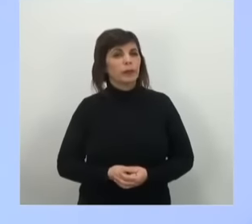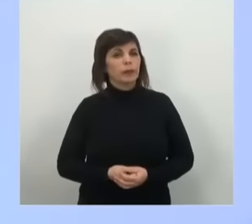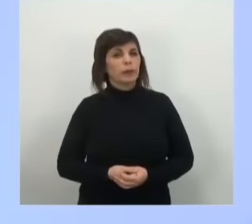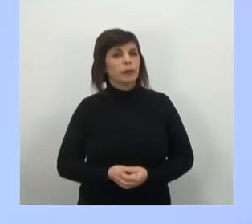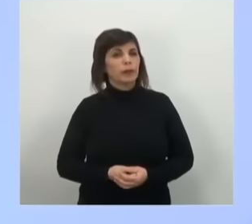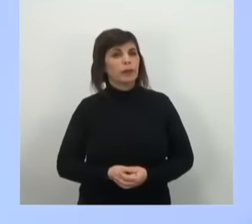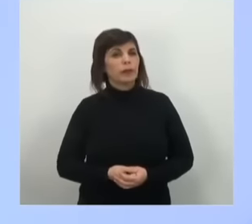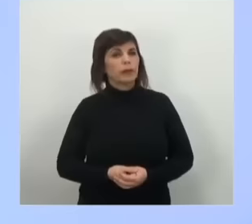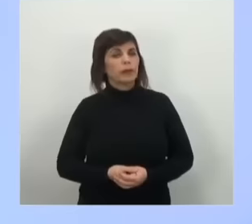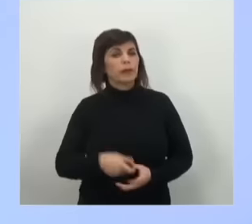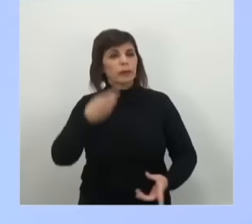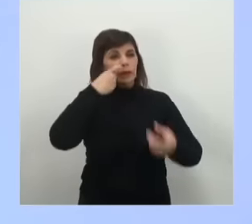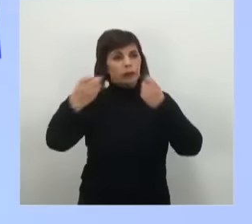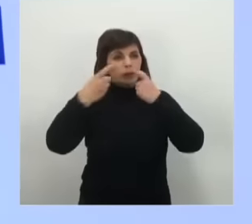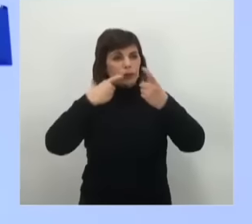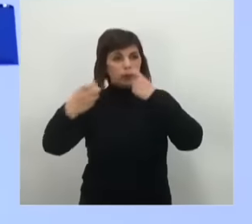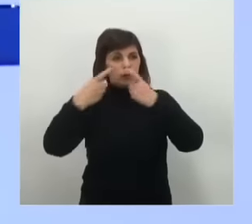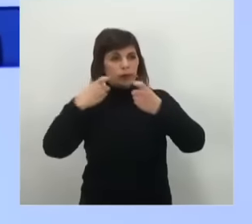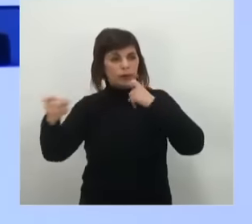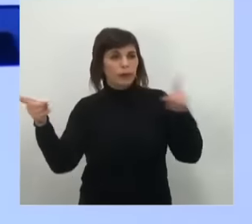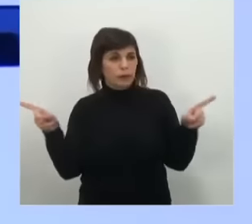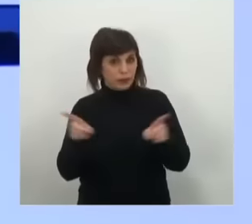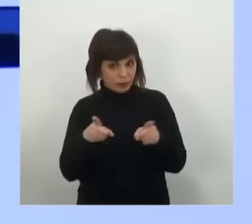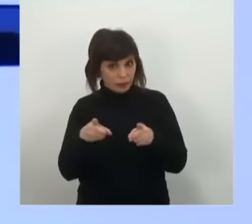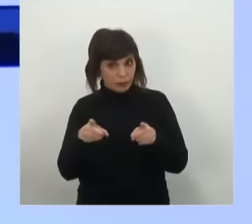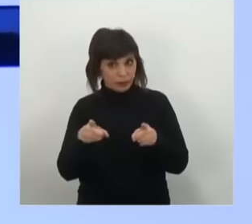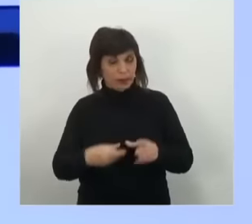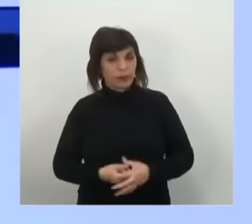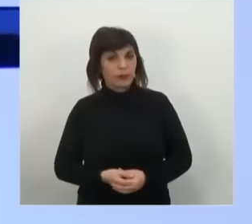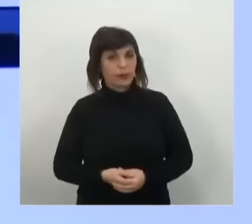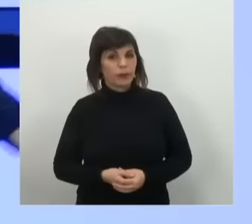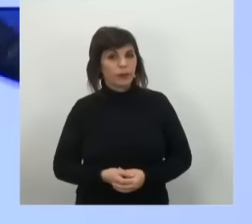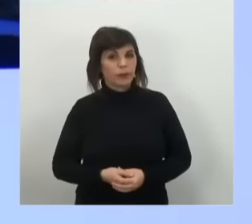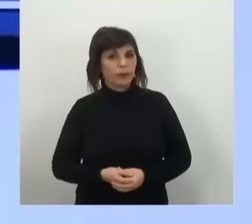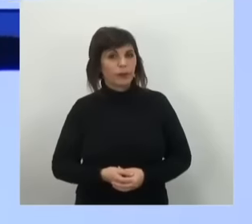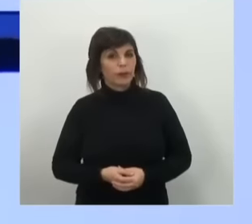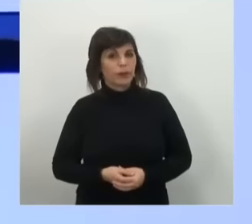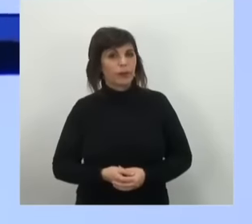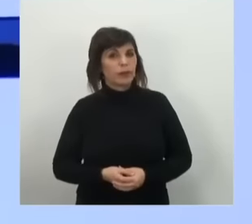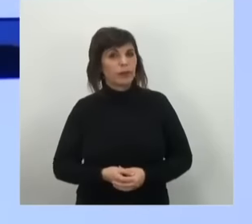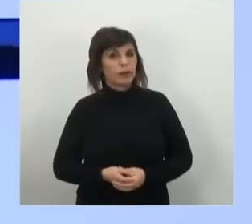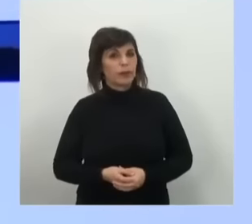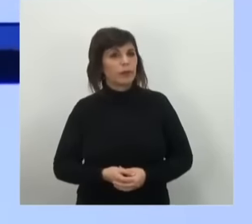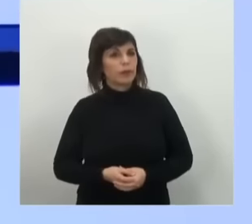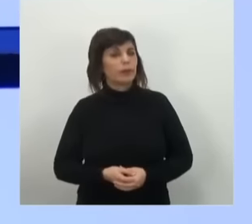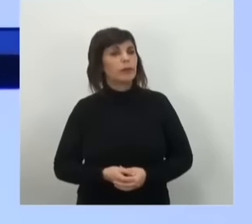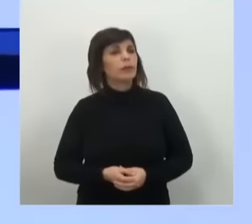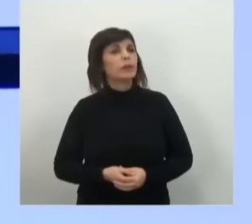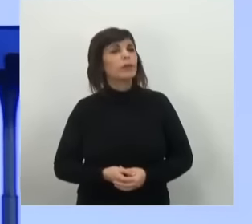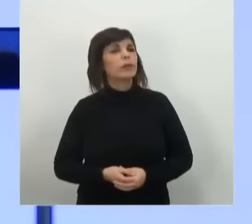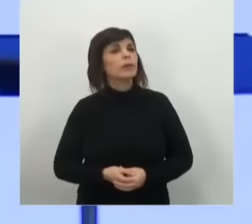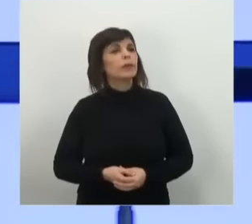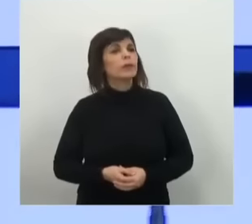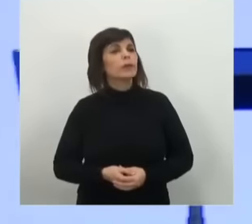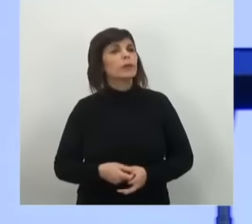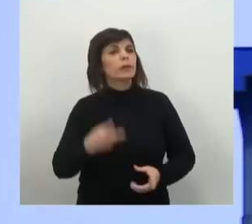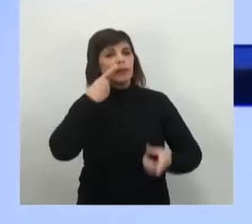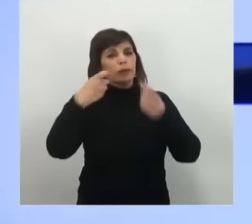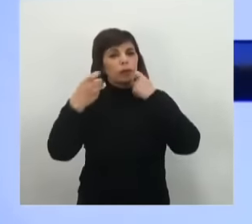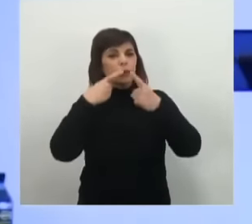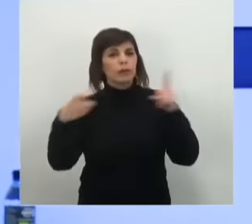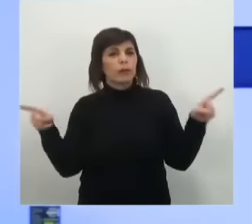una breve información una breve información Llévalo tú por favor una breve